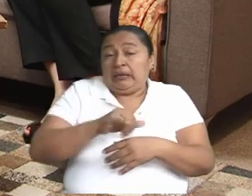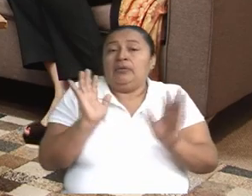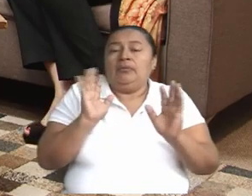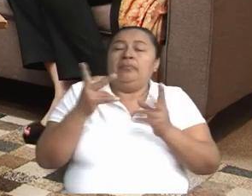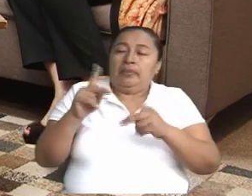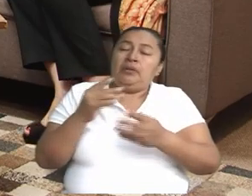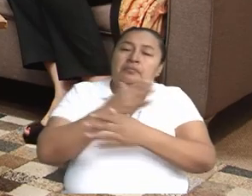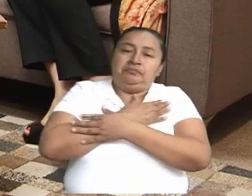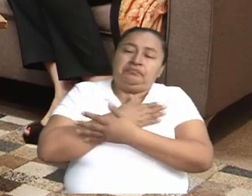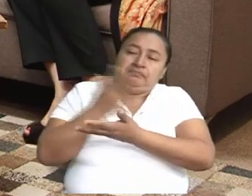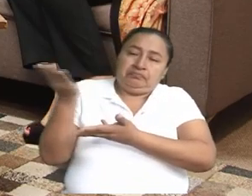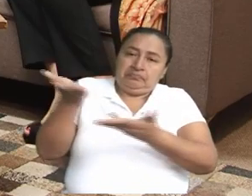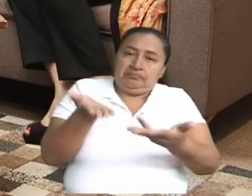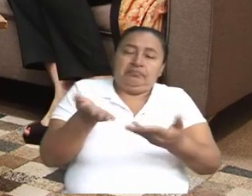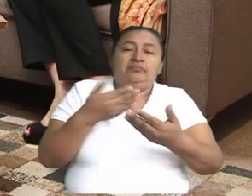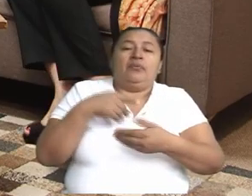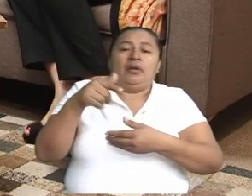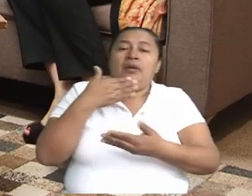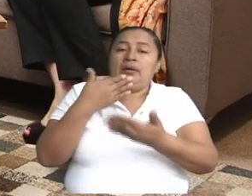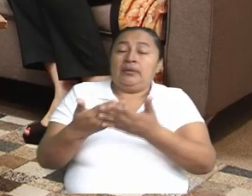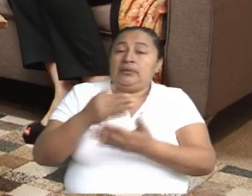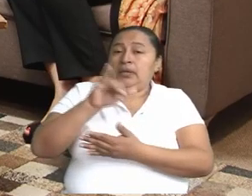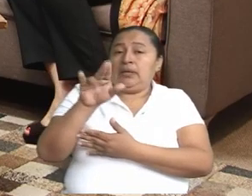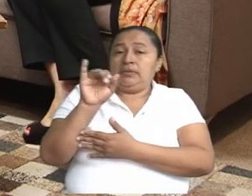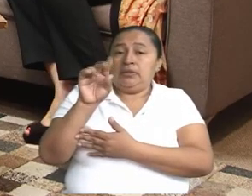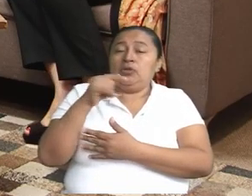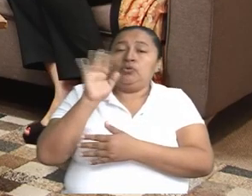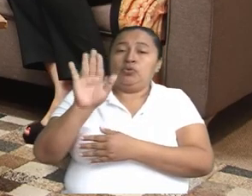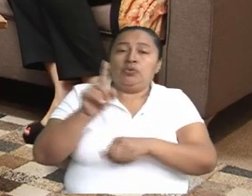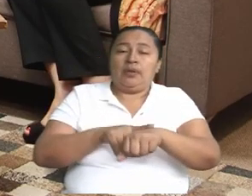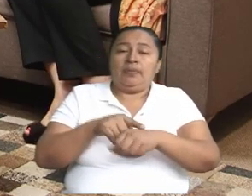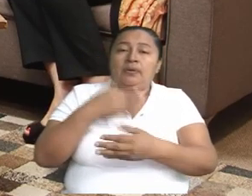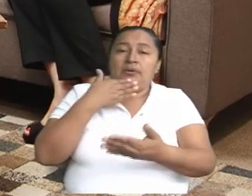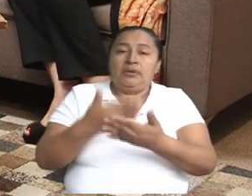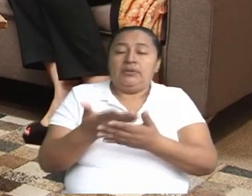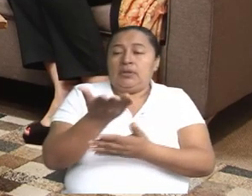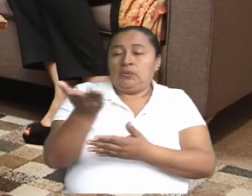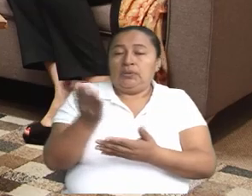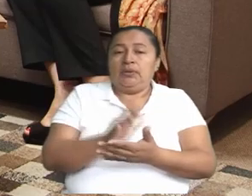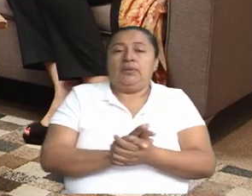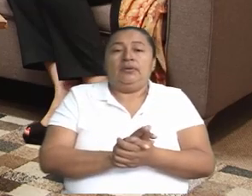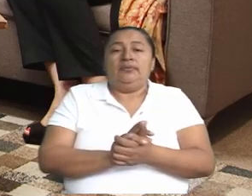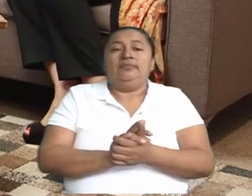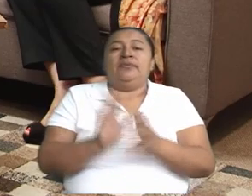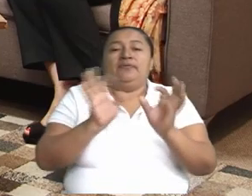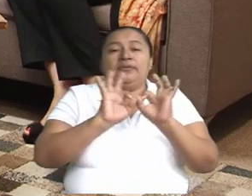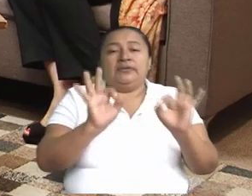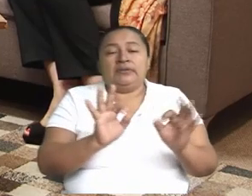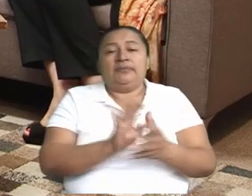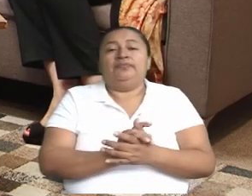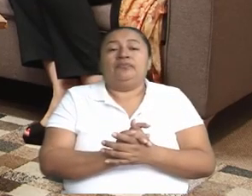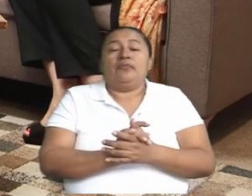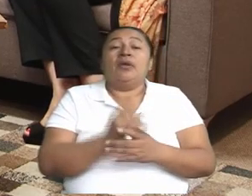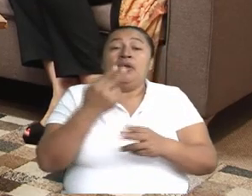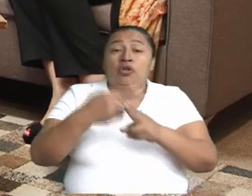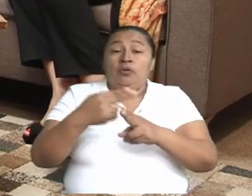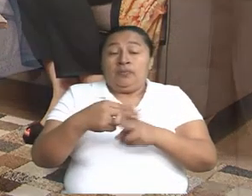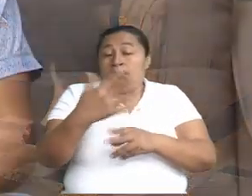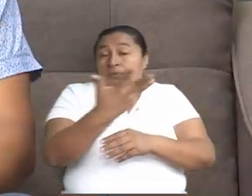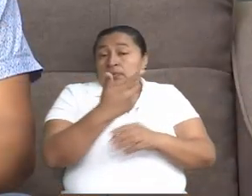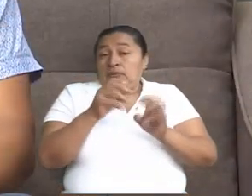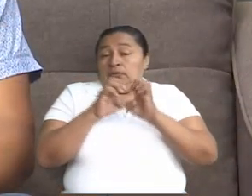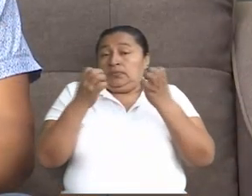darle la bienvenida. Y a usted, diputado Jacinto, muchísimas gracias por su tiempo. Gracias a ustedes. Felicidades. Y a nombre de todo el equipo